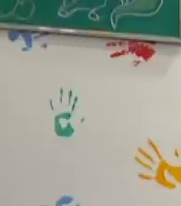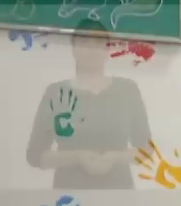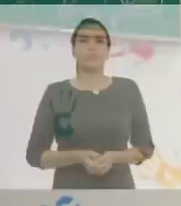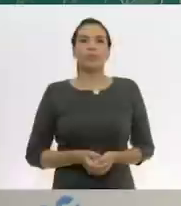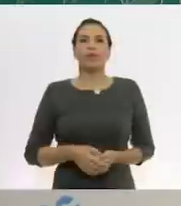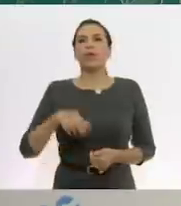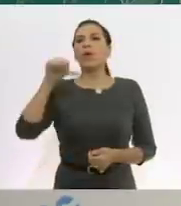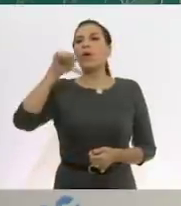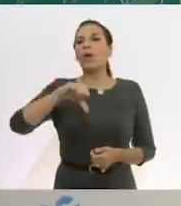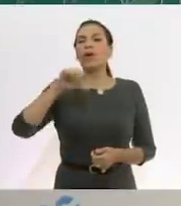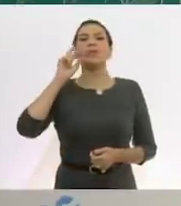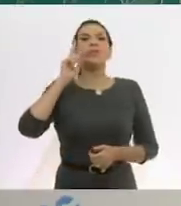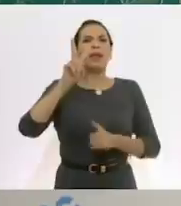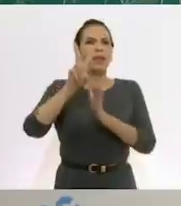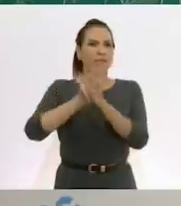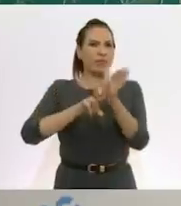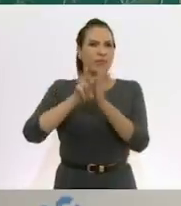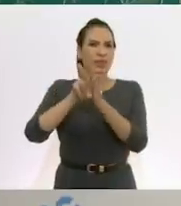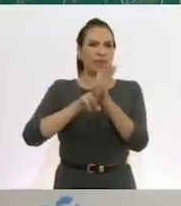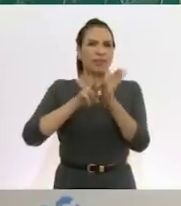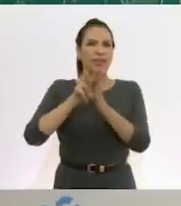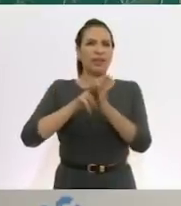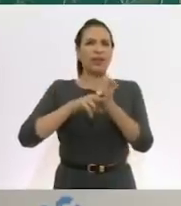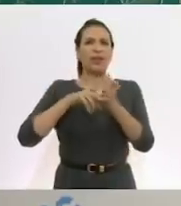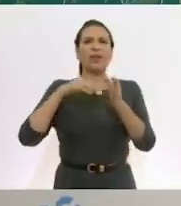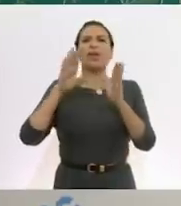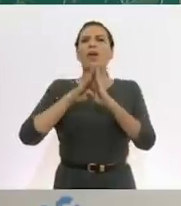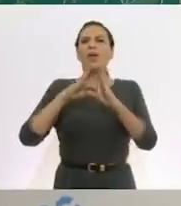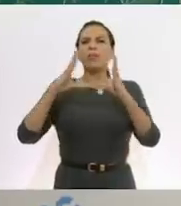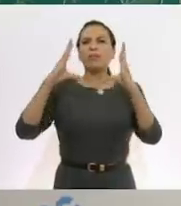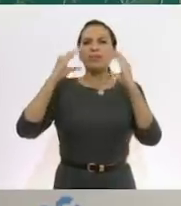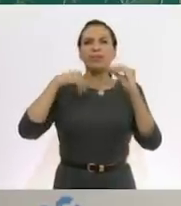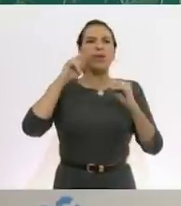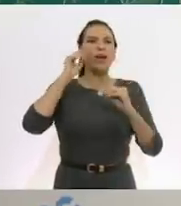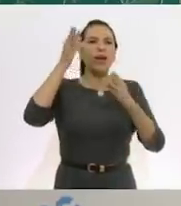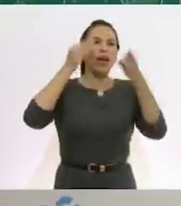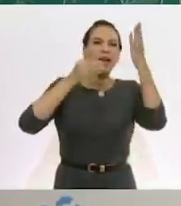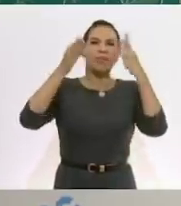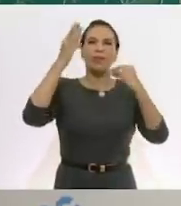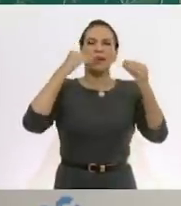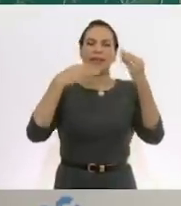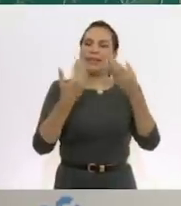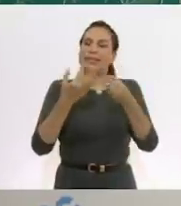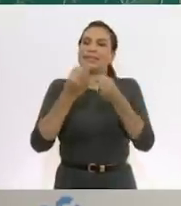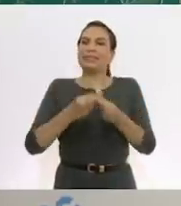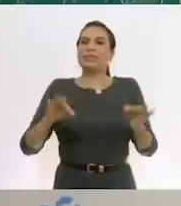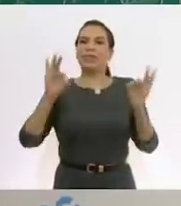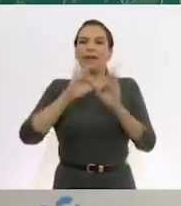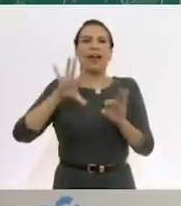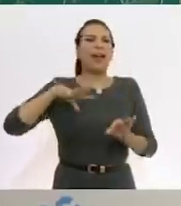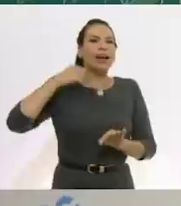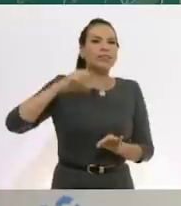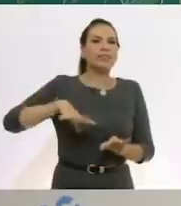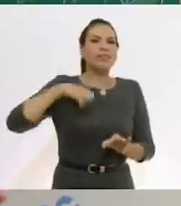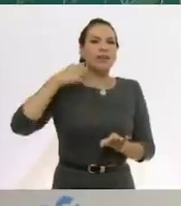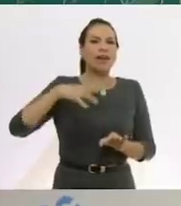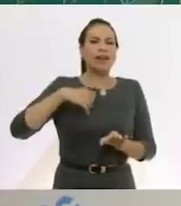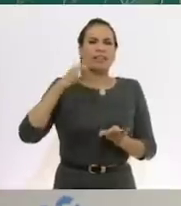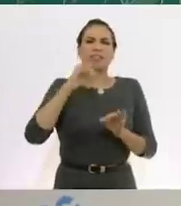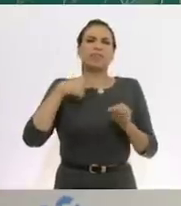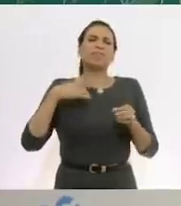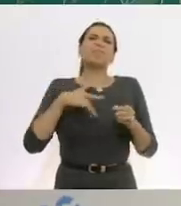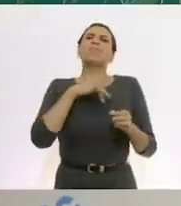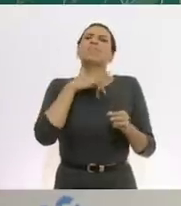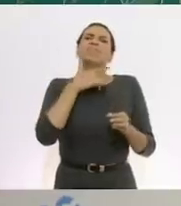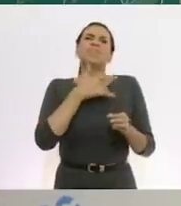Hoy vamos a ver unos videos que nos enseñan la importancia de ser constante y no rendirnos cuando algunas cosas no